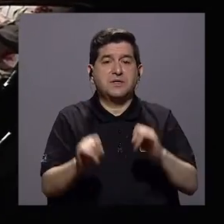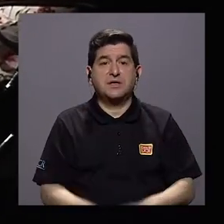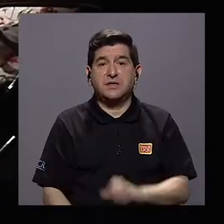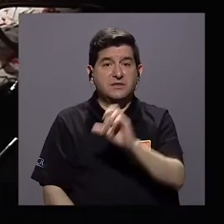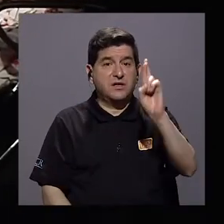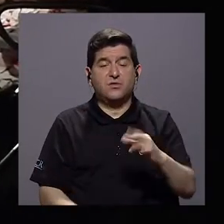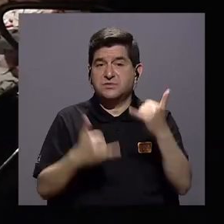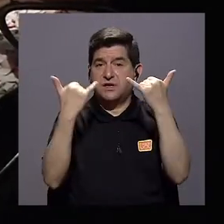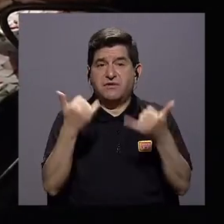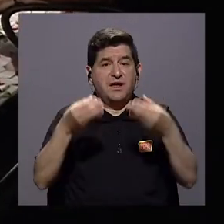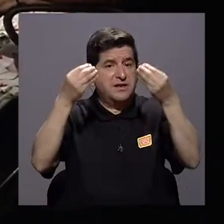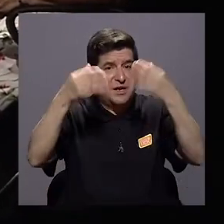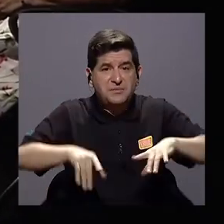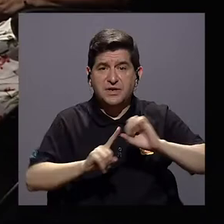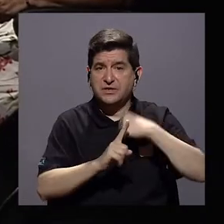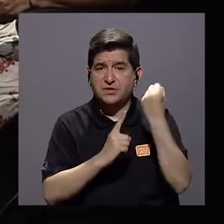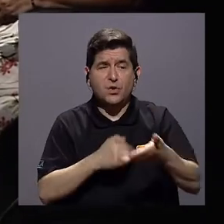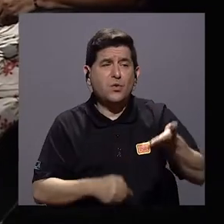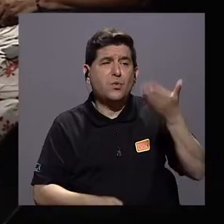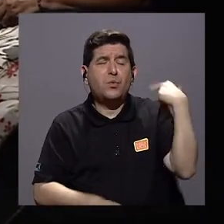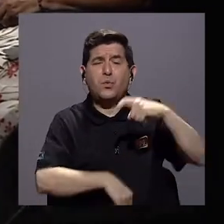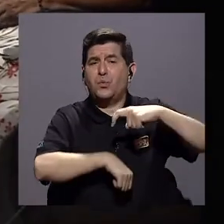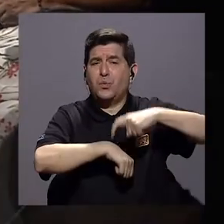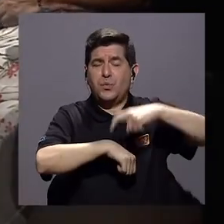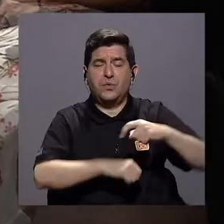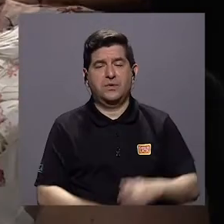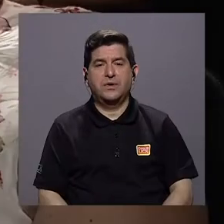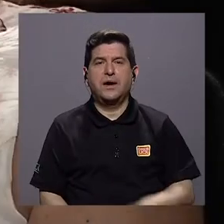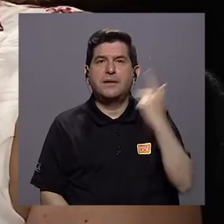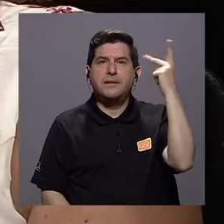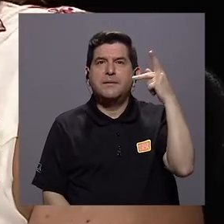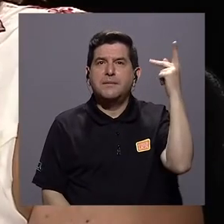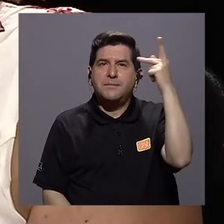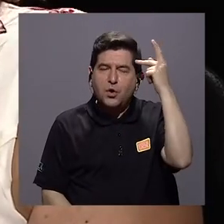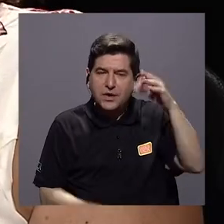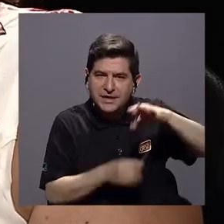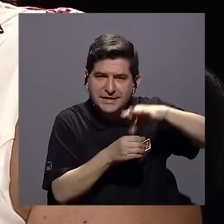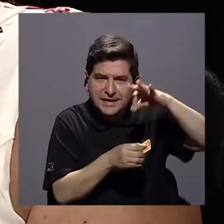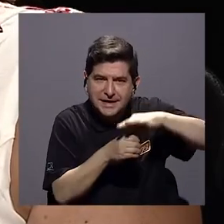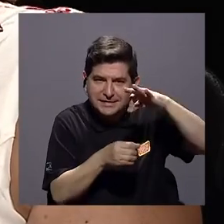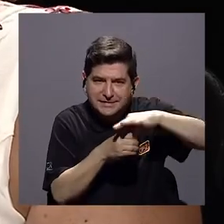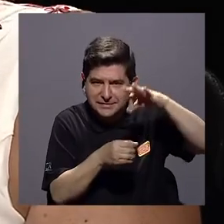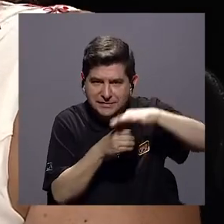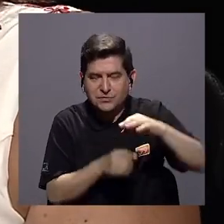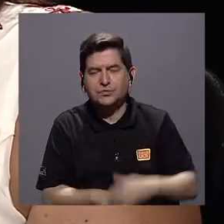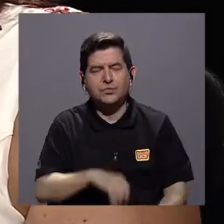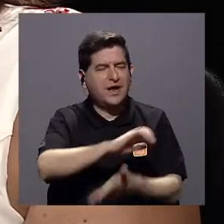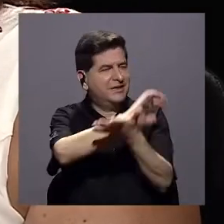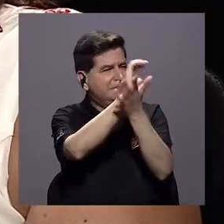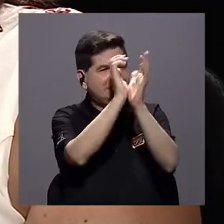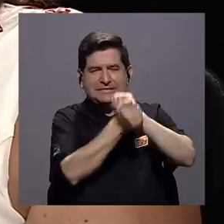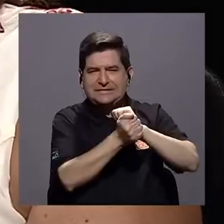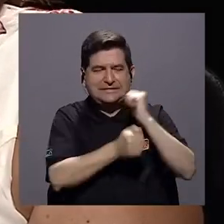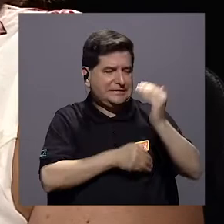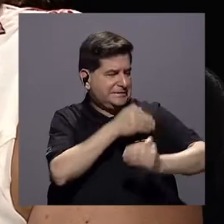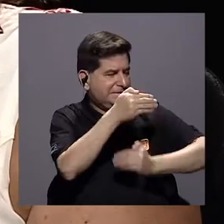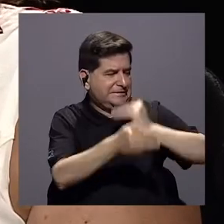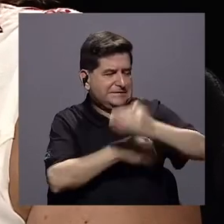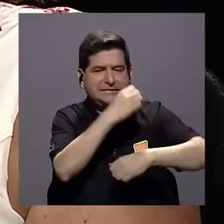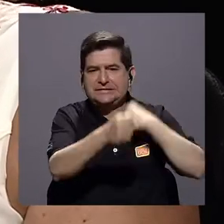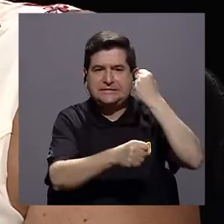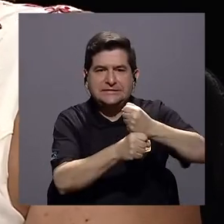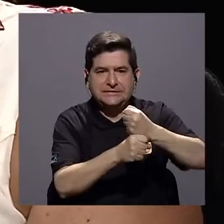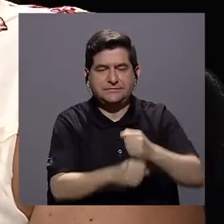años. Así es. Vamos a ver, las políticas agropecuarias han cambiado a través de los